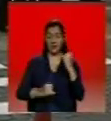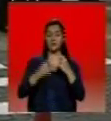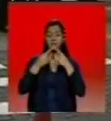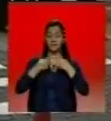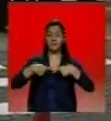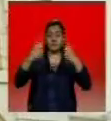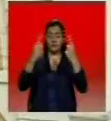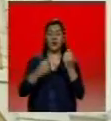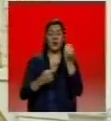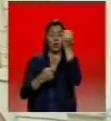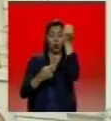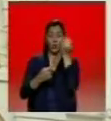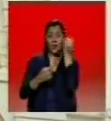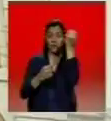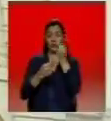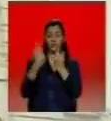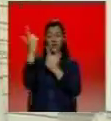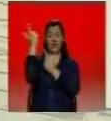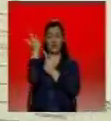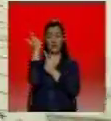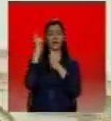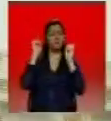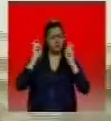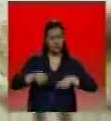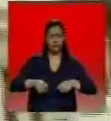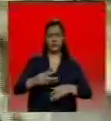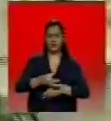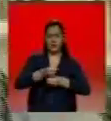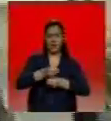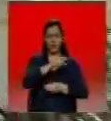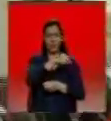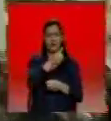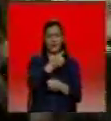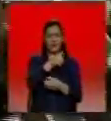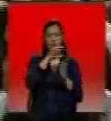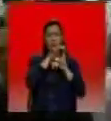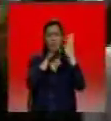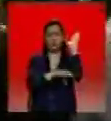las pensiones de los jubilados del ISFA están plenamente aseguradas por la Constitución.